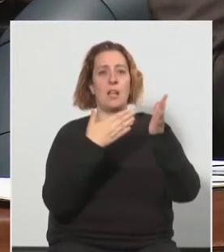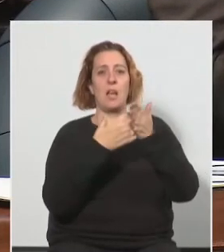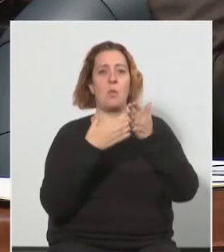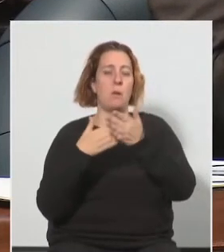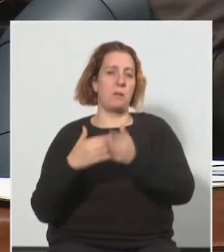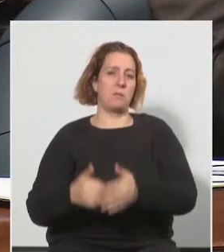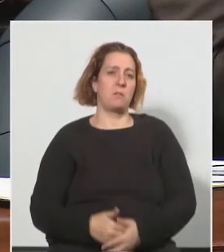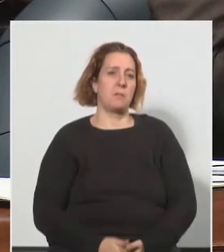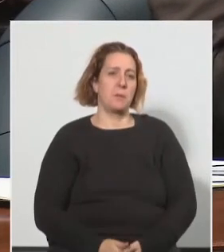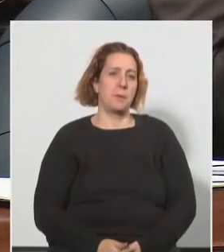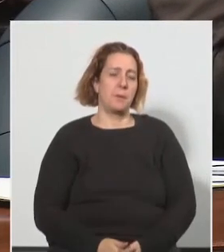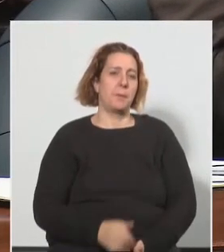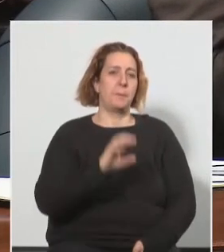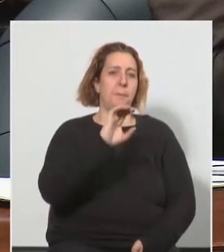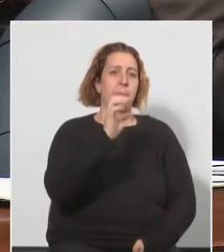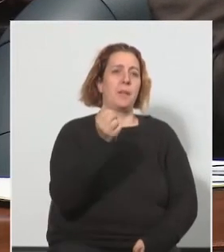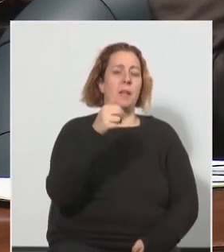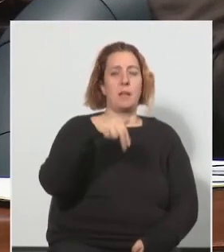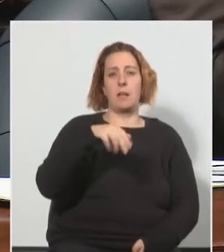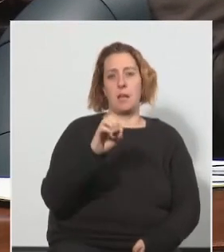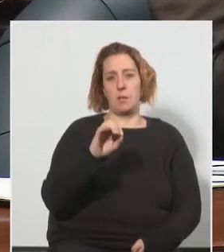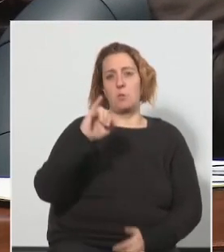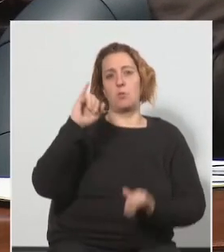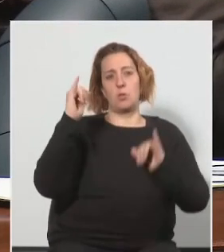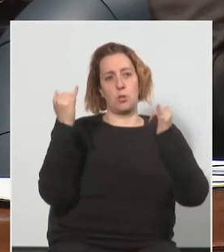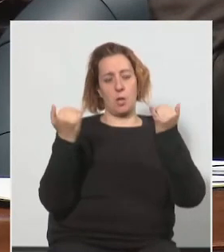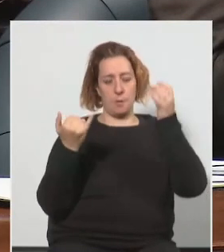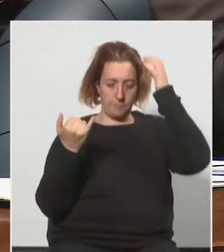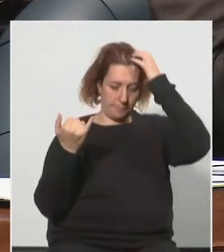aduanas. Cano ya era